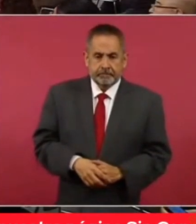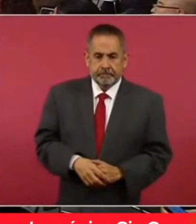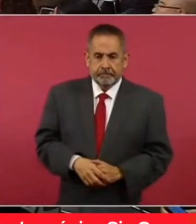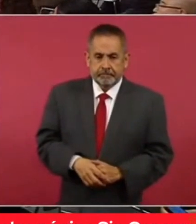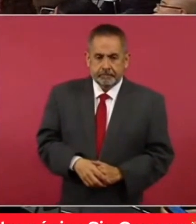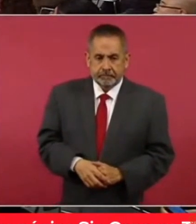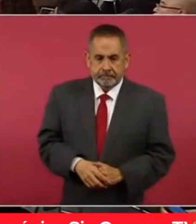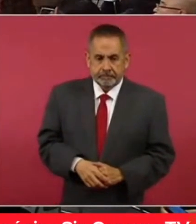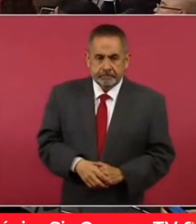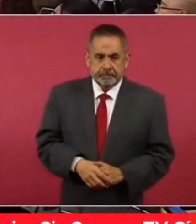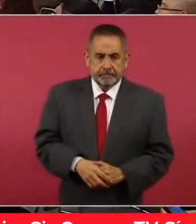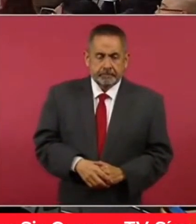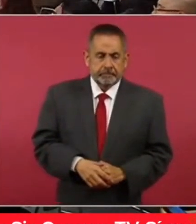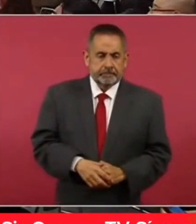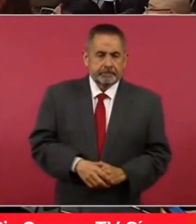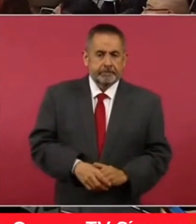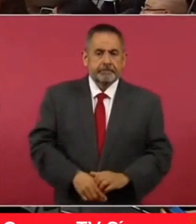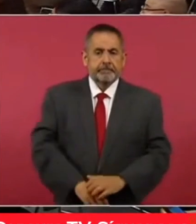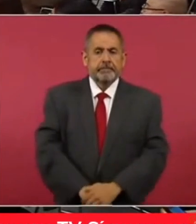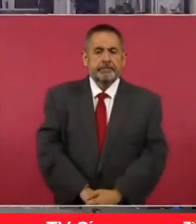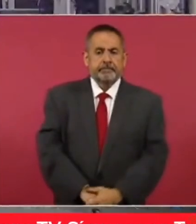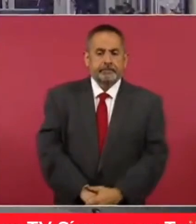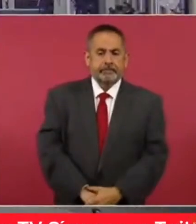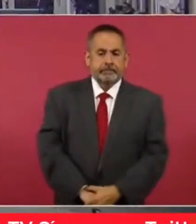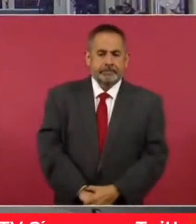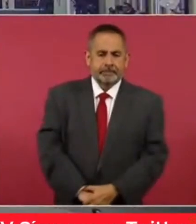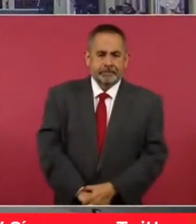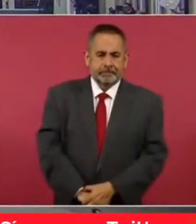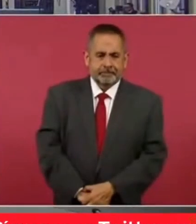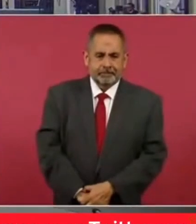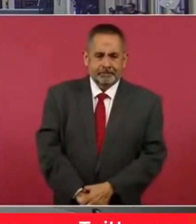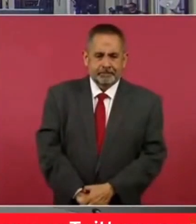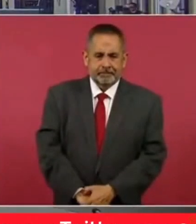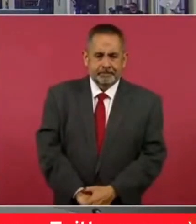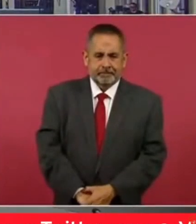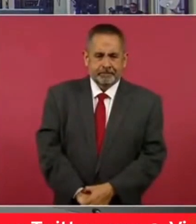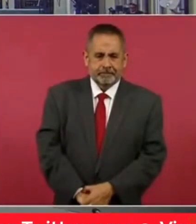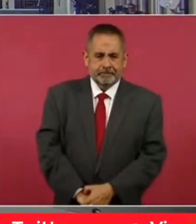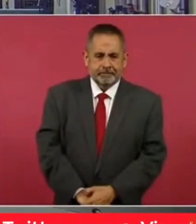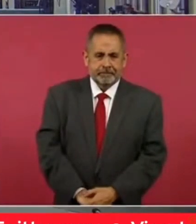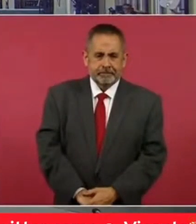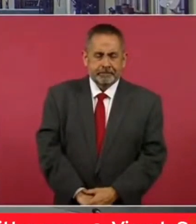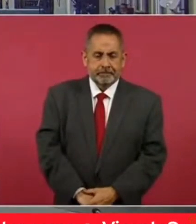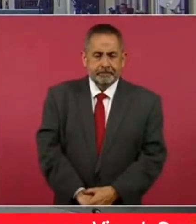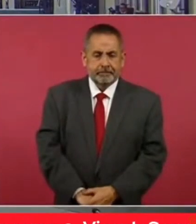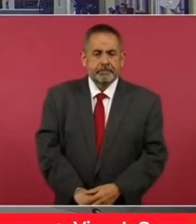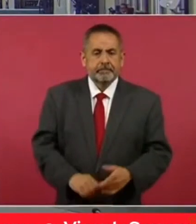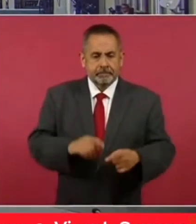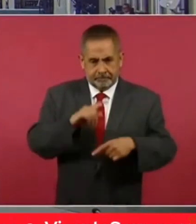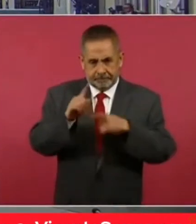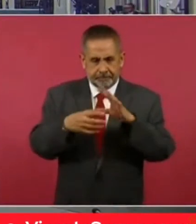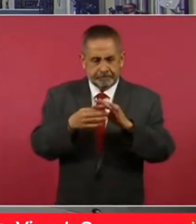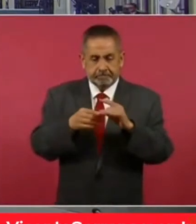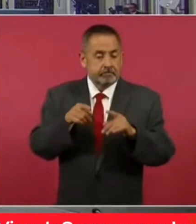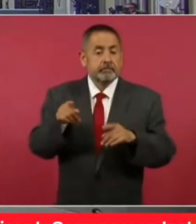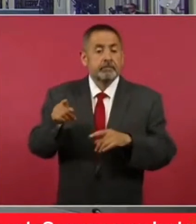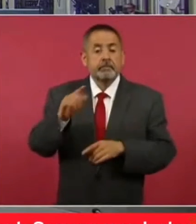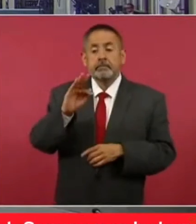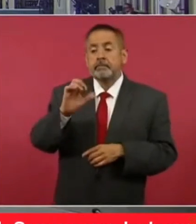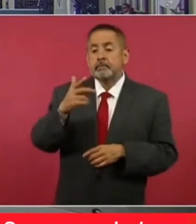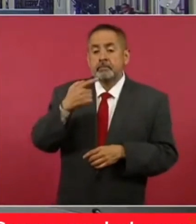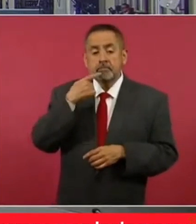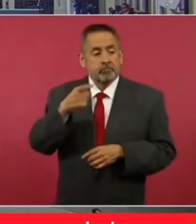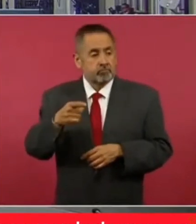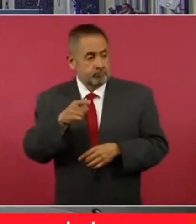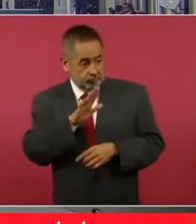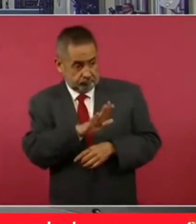respondió con una carta, nada más que bajó el texto, ya presentamos acá. Ah, pero es eso, básicamente. Entonces, te voy a mandar al ejército. Es lo que dice